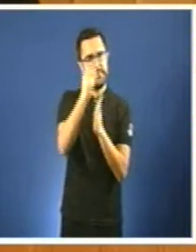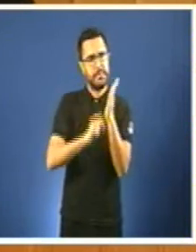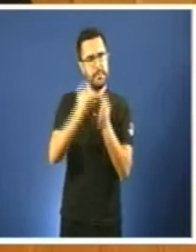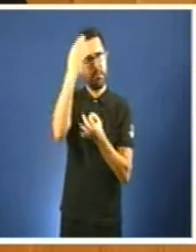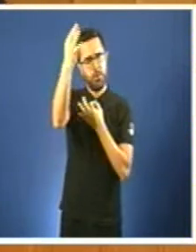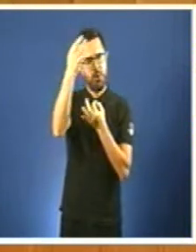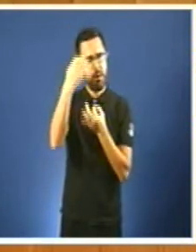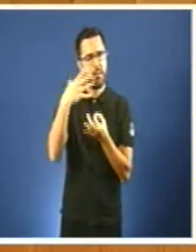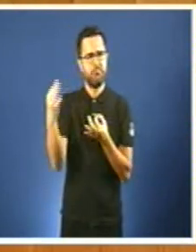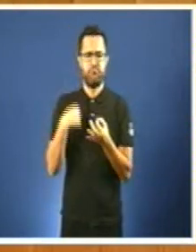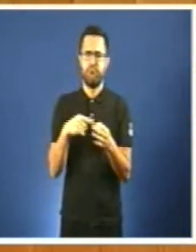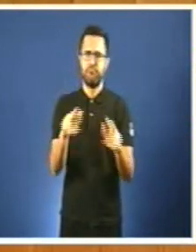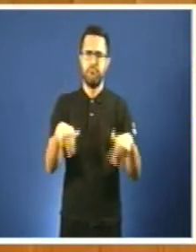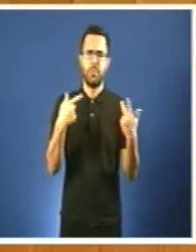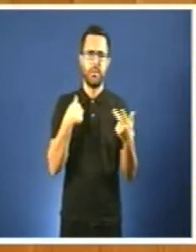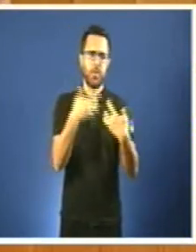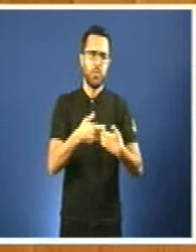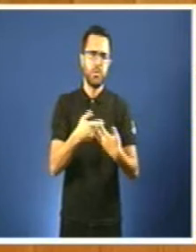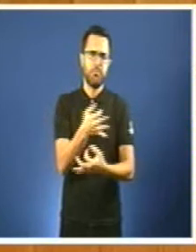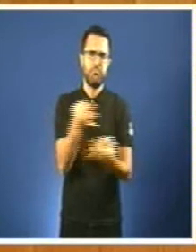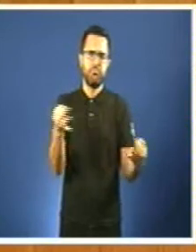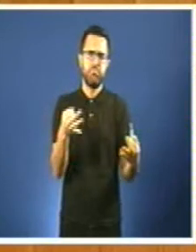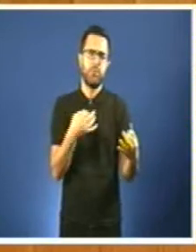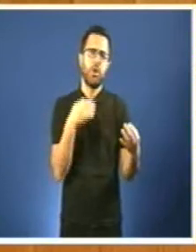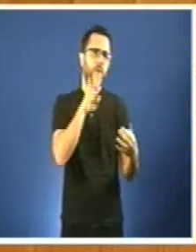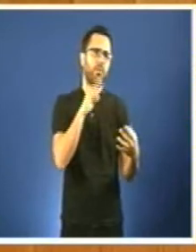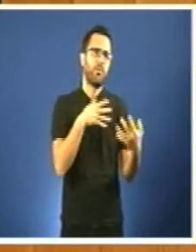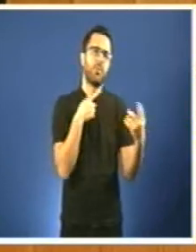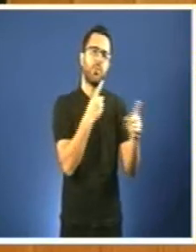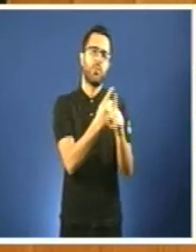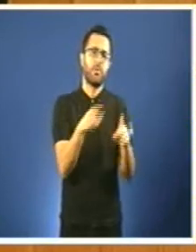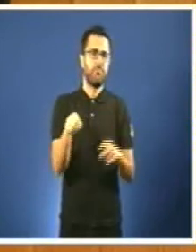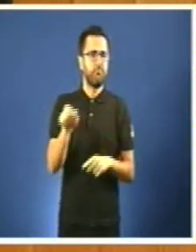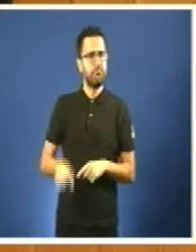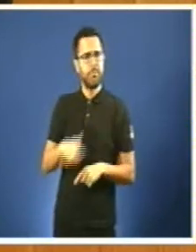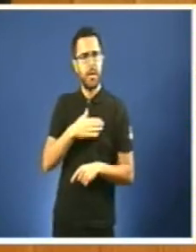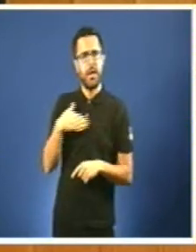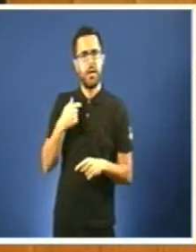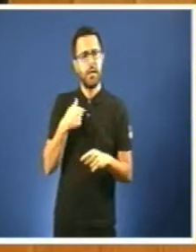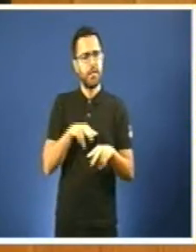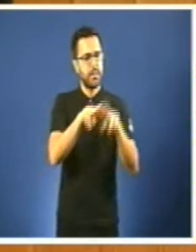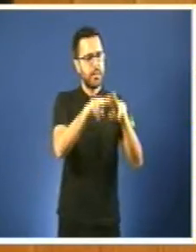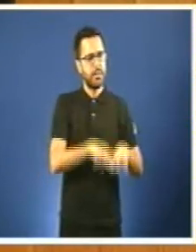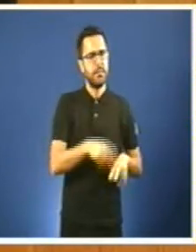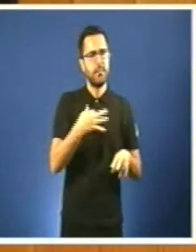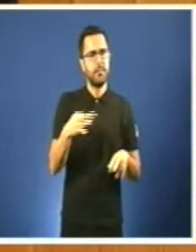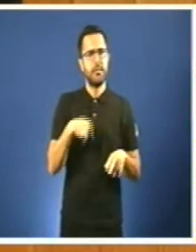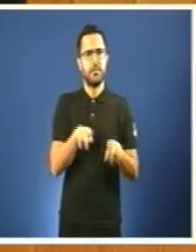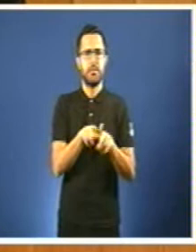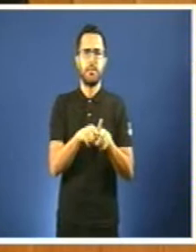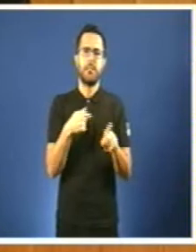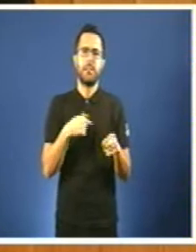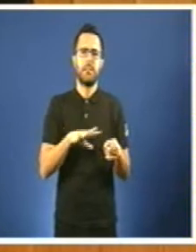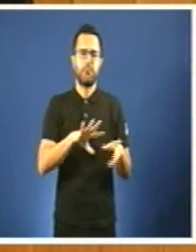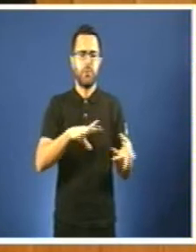loita máis eficaz contra a corrupción. Está disposto a promover a revisión da legislación sobre incompatibilidades